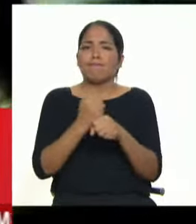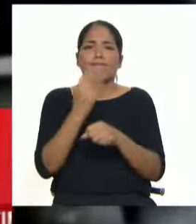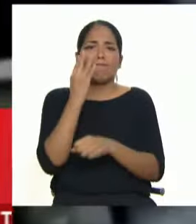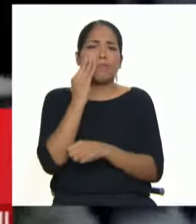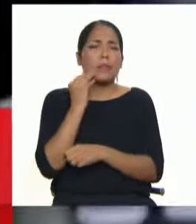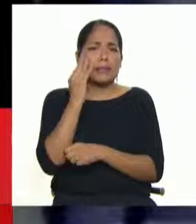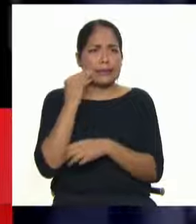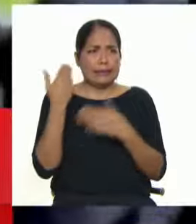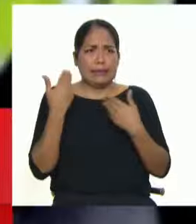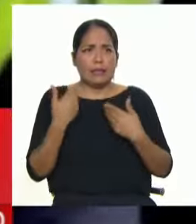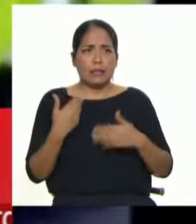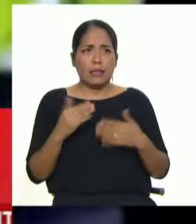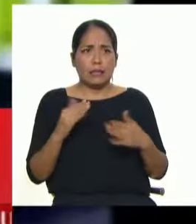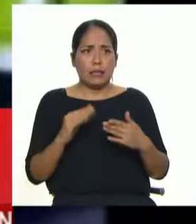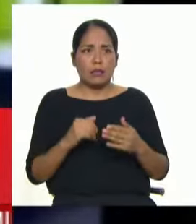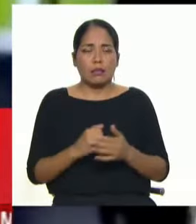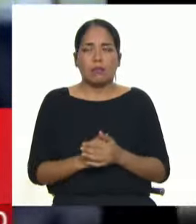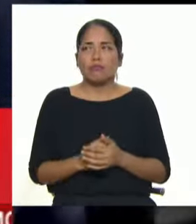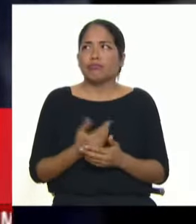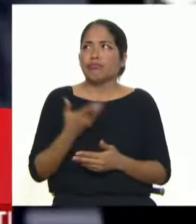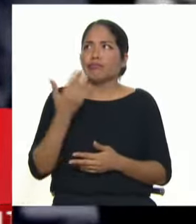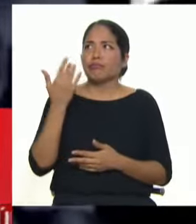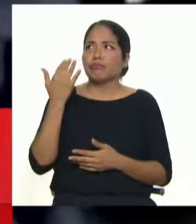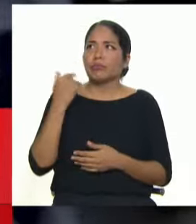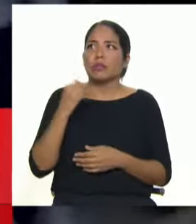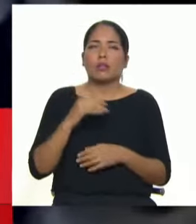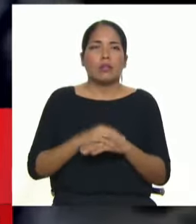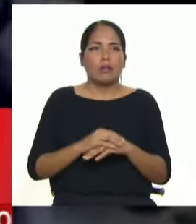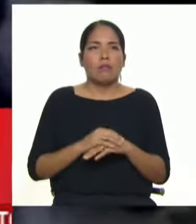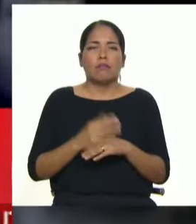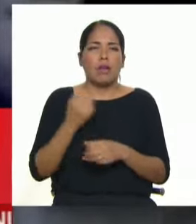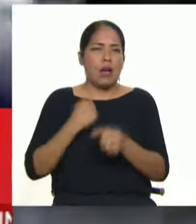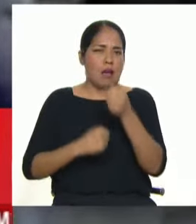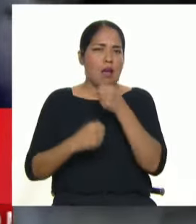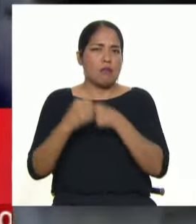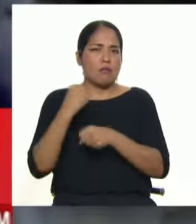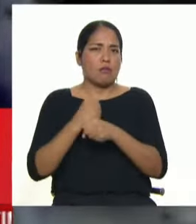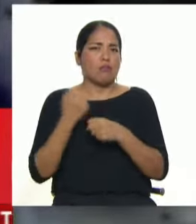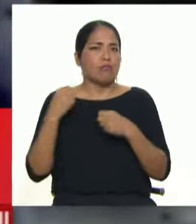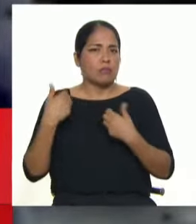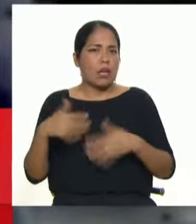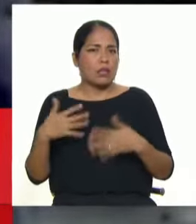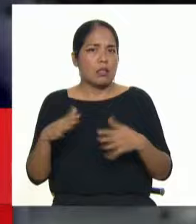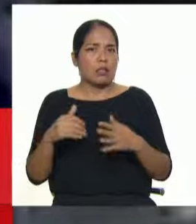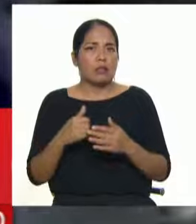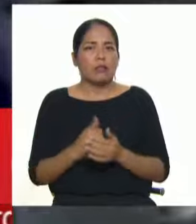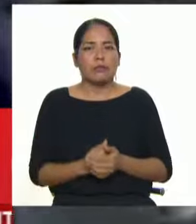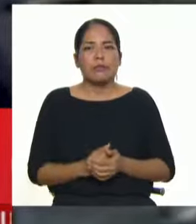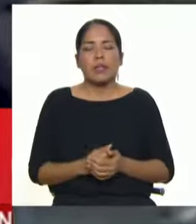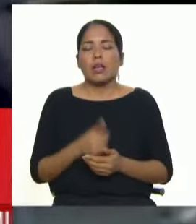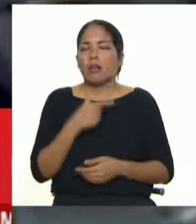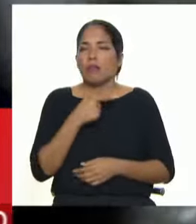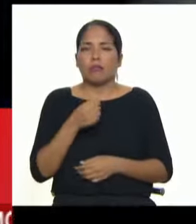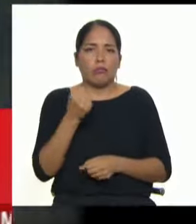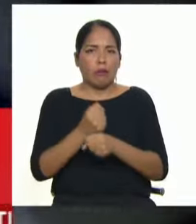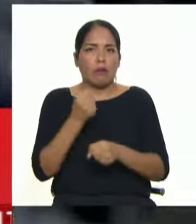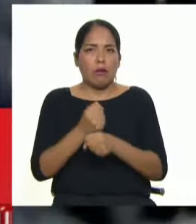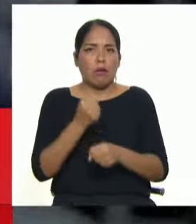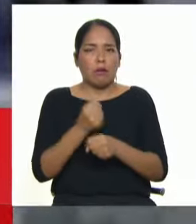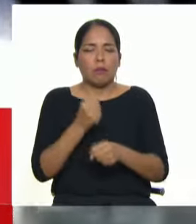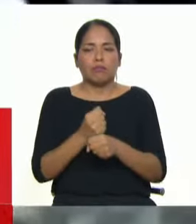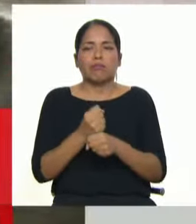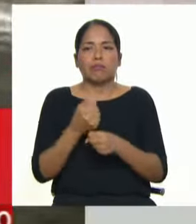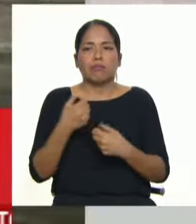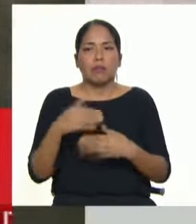mucha experiencia, todavía desde la época de Doerran Perú. Es un hombre que conoce bastante la mina, un